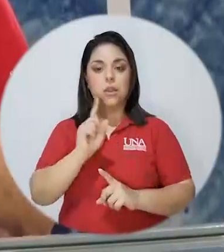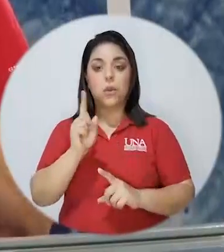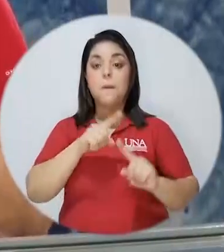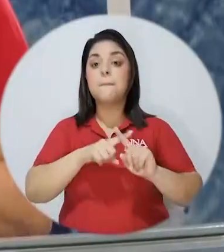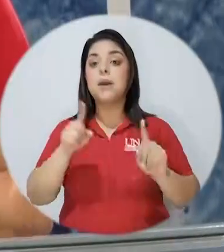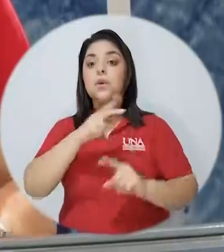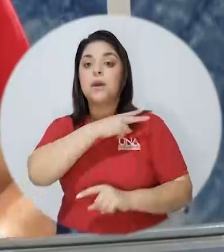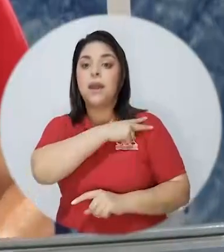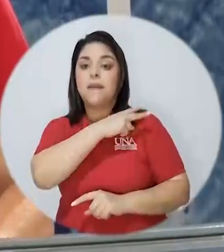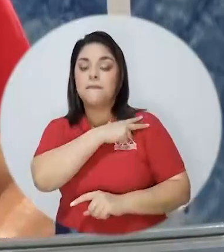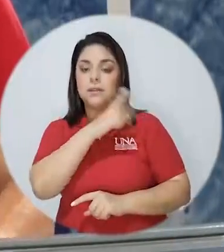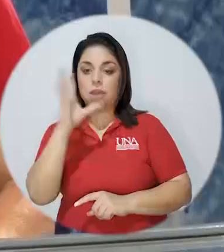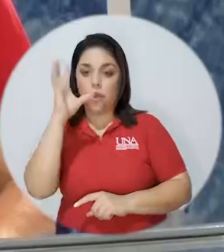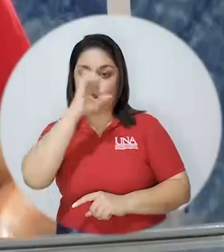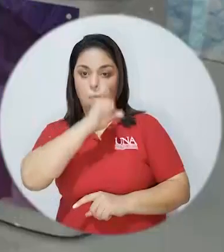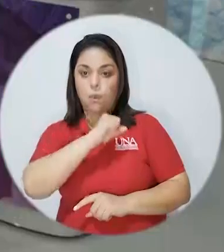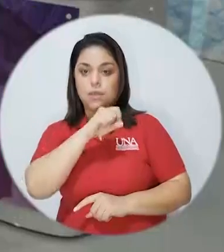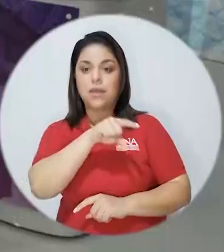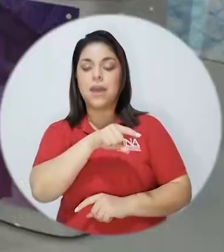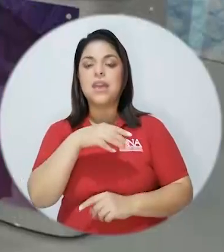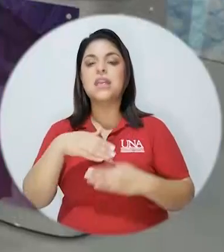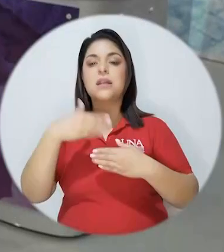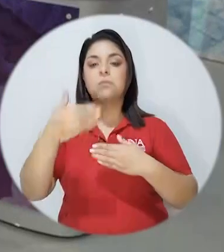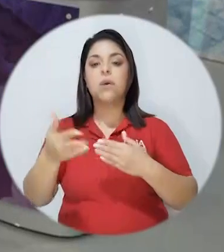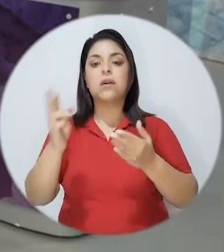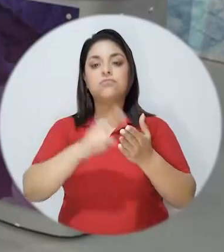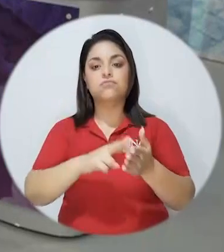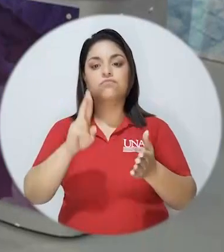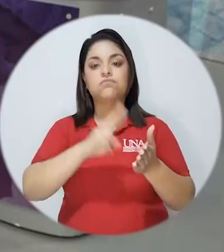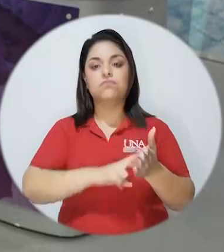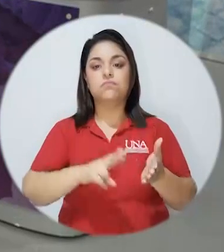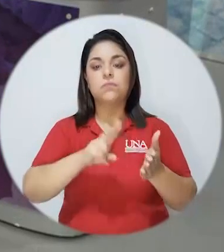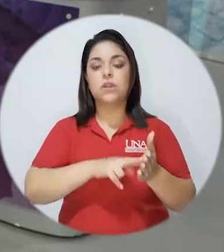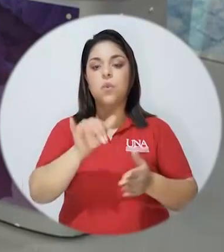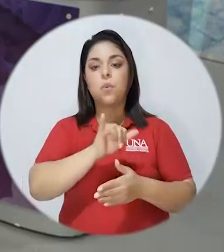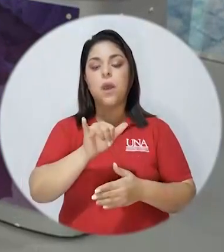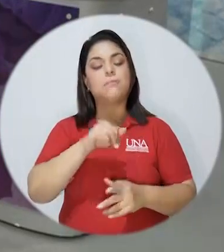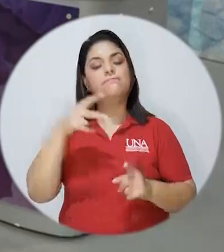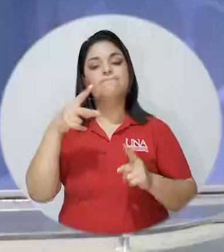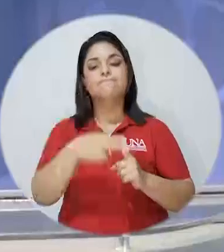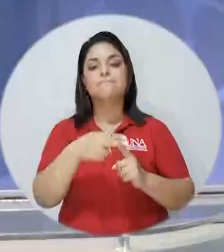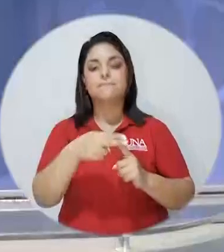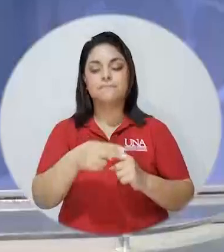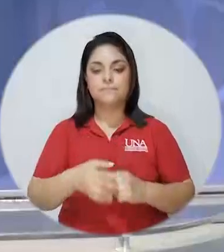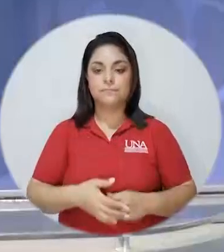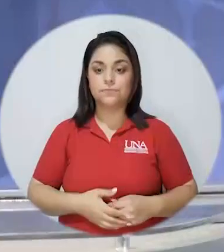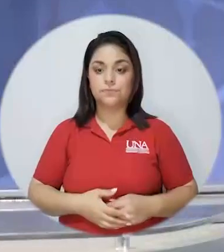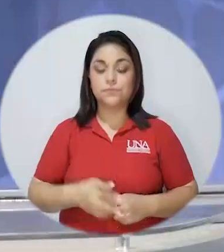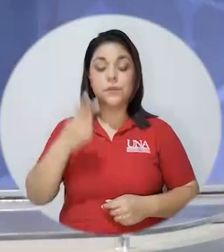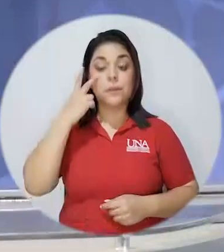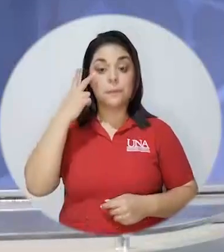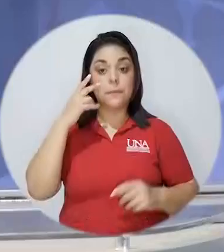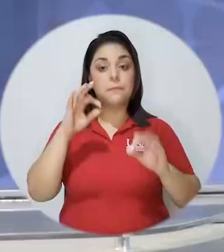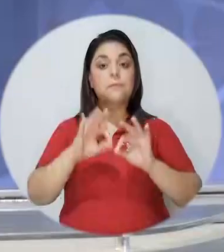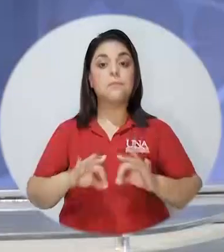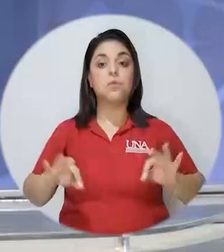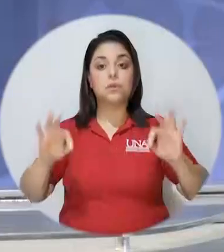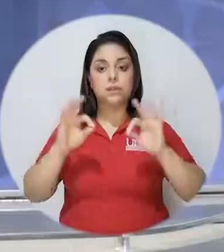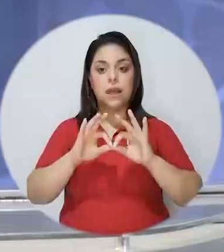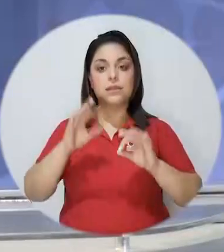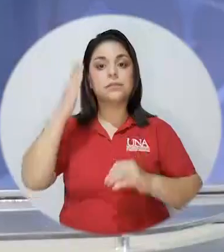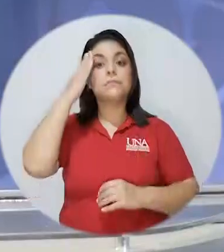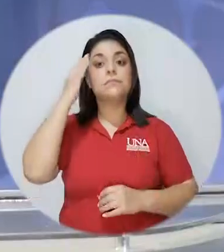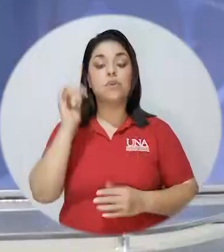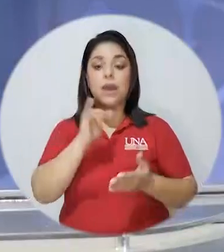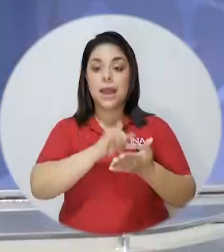su patrón se dio cuenta. Y como fue repetitivo, le hizo un despido. Vea usted qué importante, porque eso